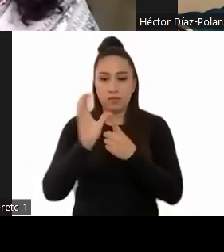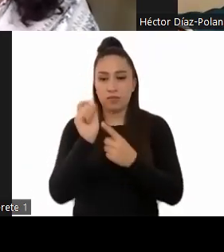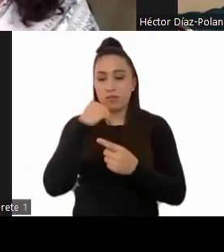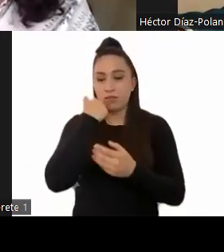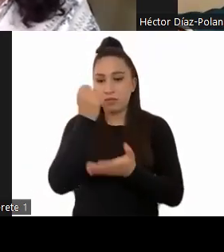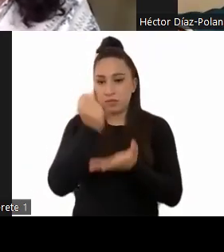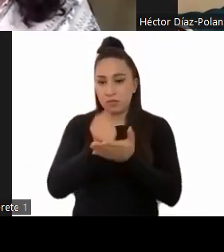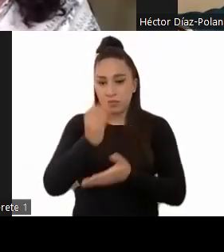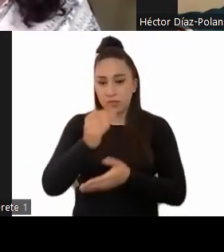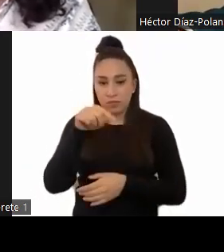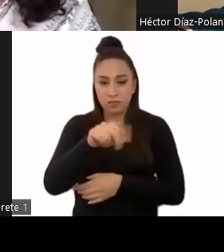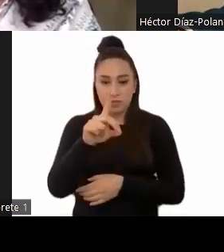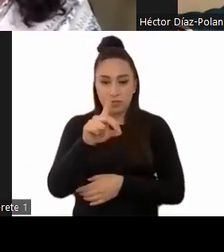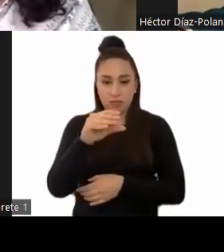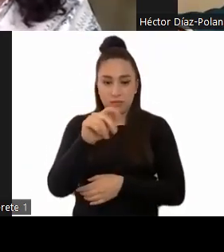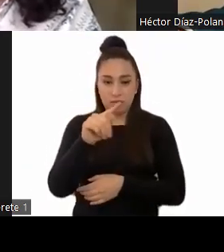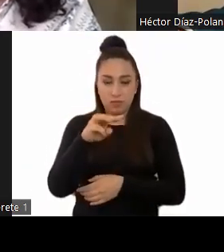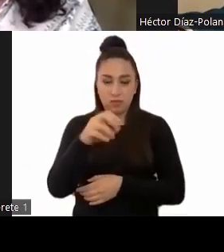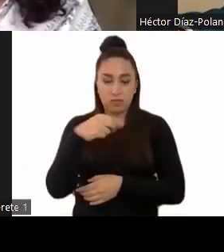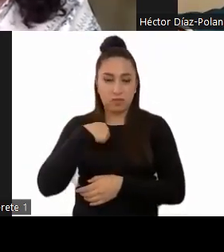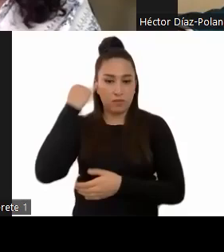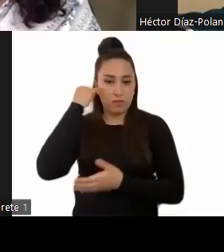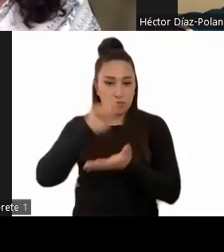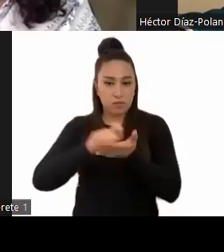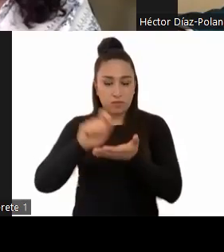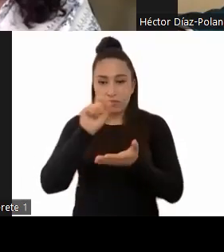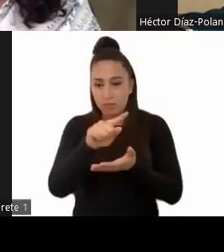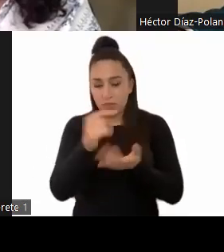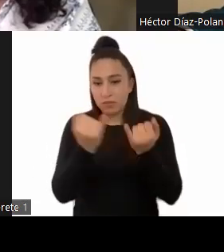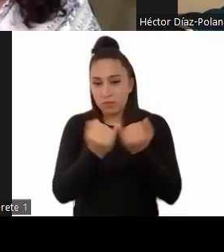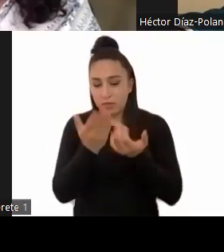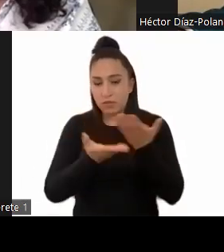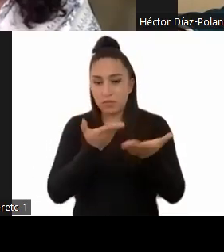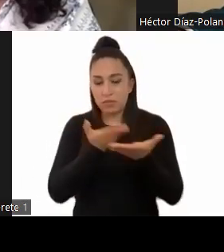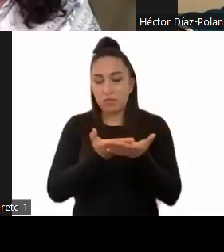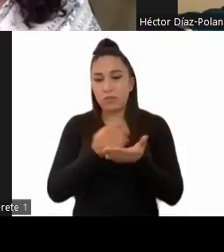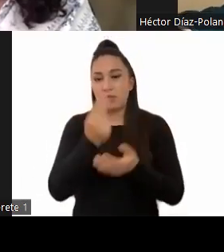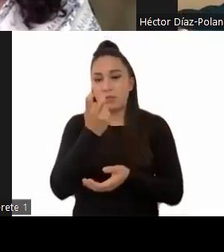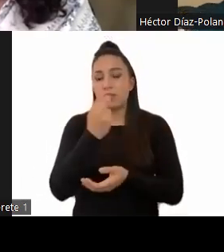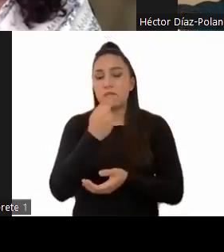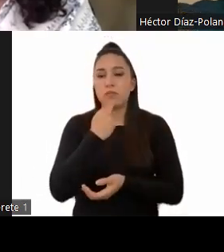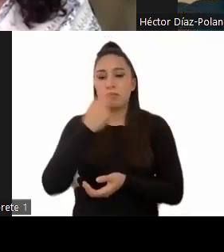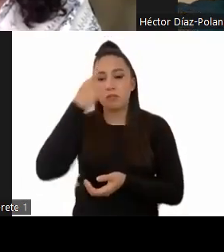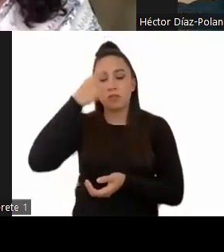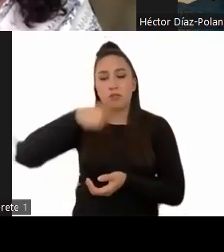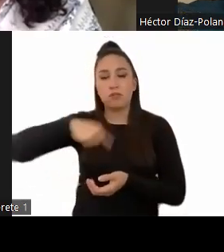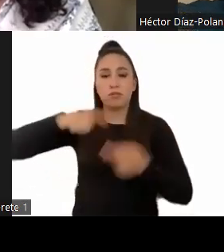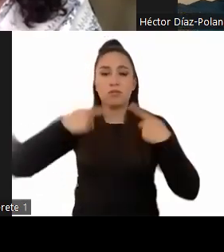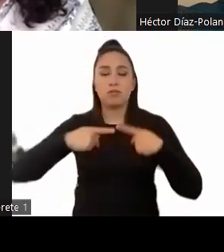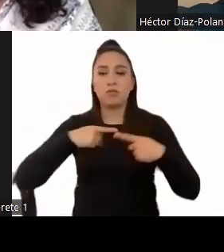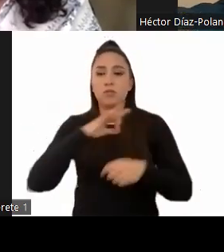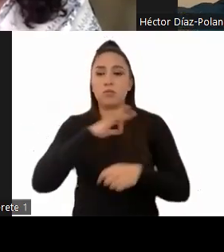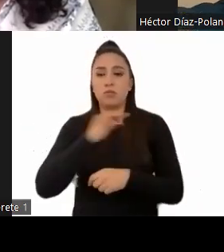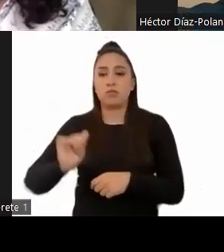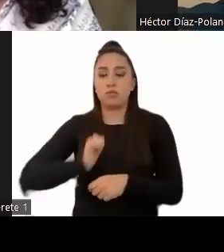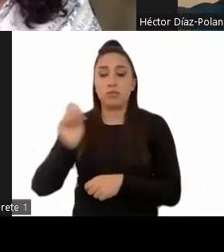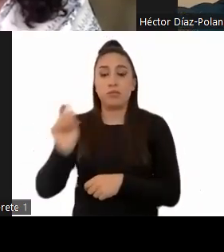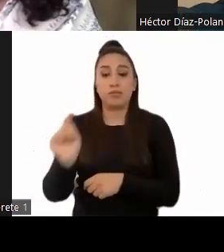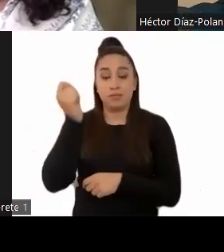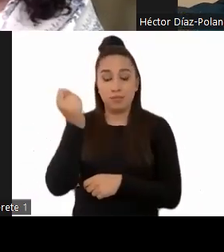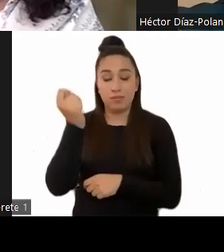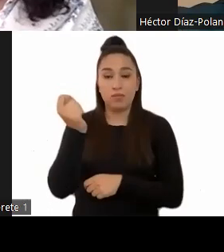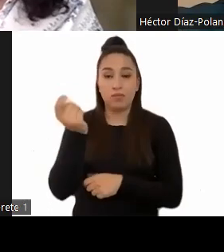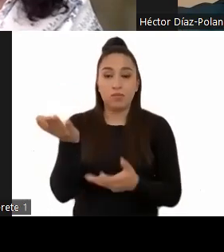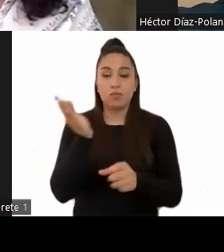este punto inscrito por una servidora. Sé que va a ser para el bien de toda la ciudadanía y que en estos momentos